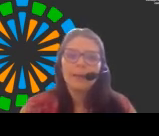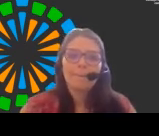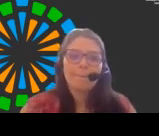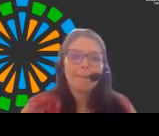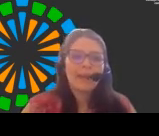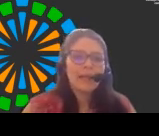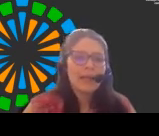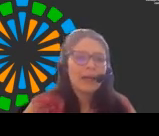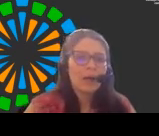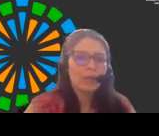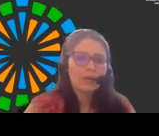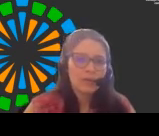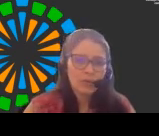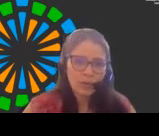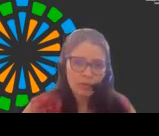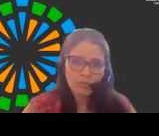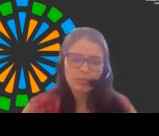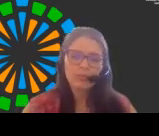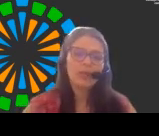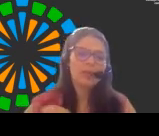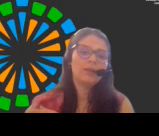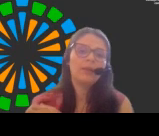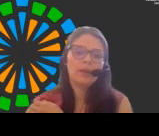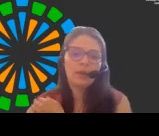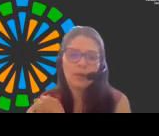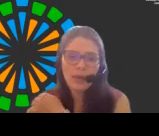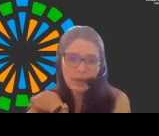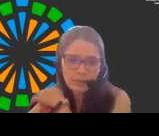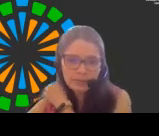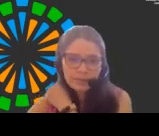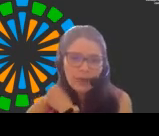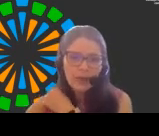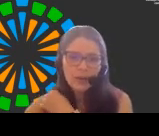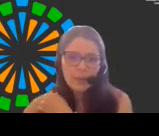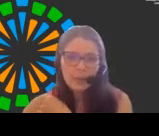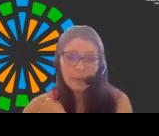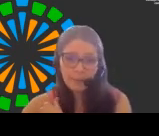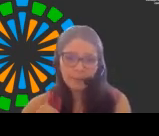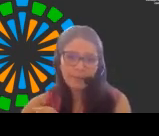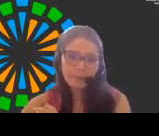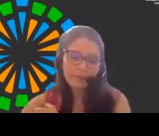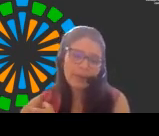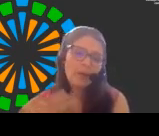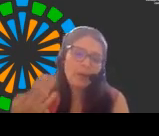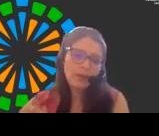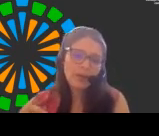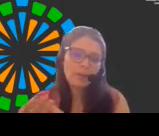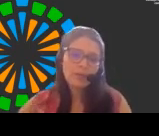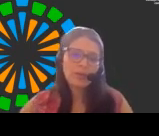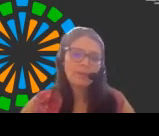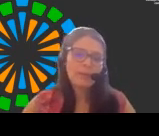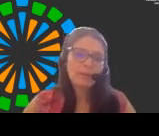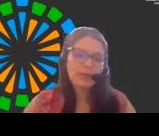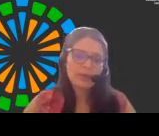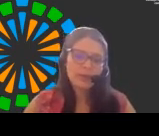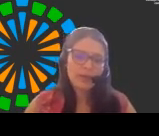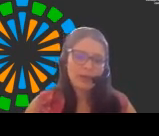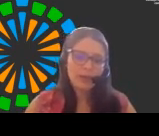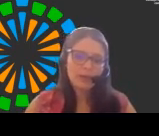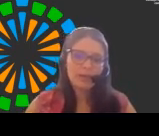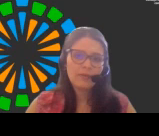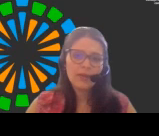sobre la condición de la actividad laboral Tenemos también